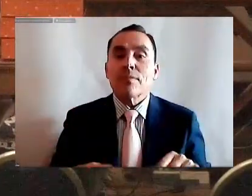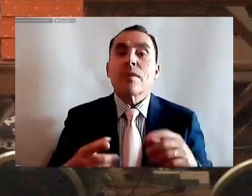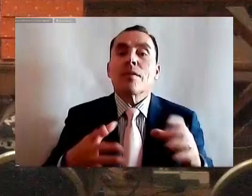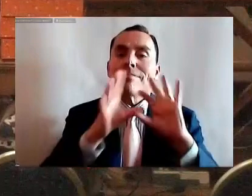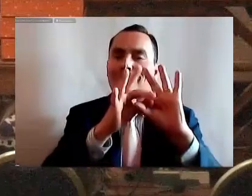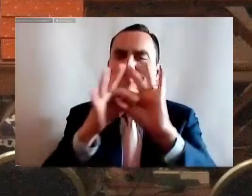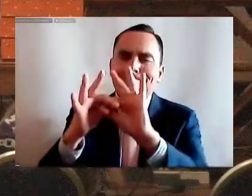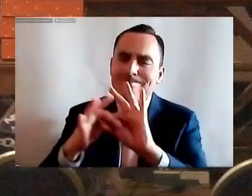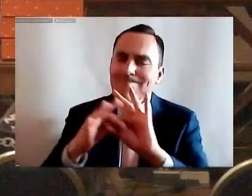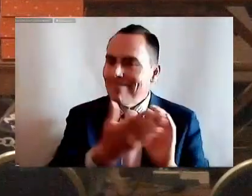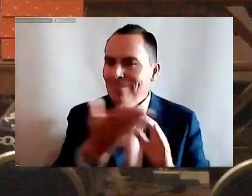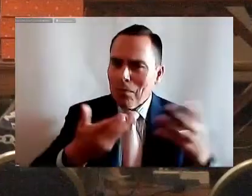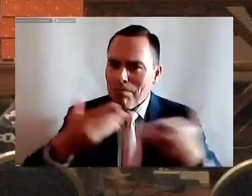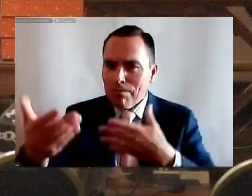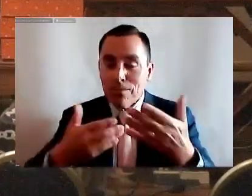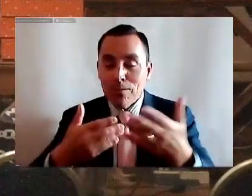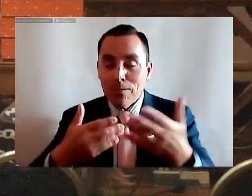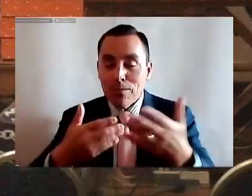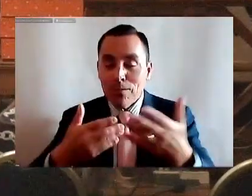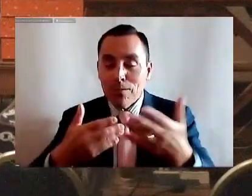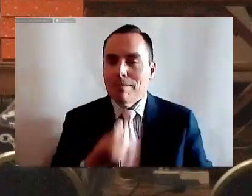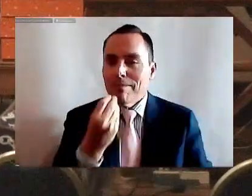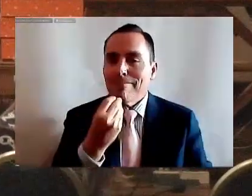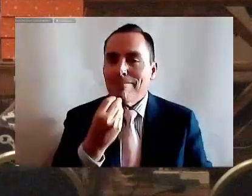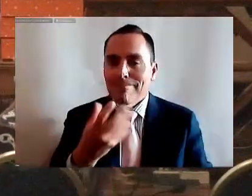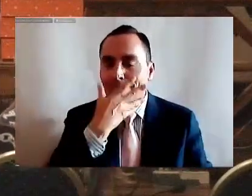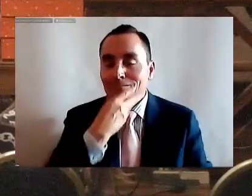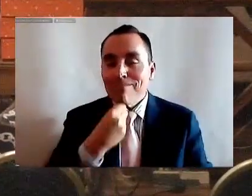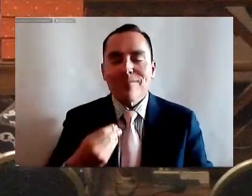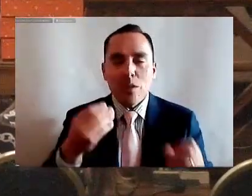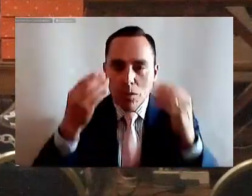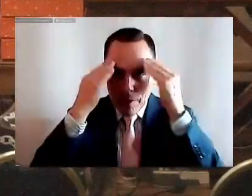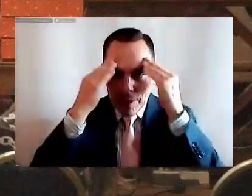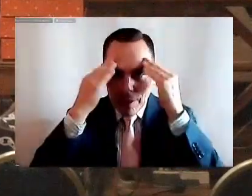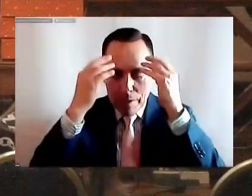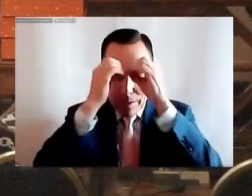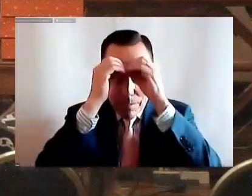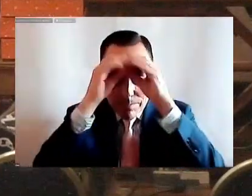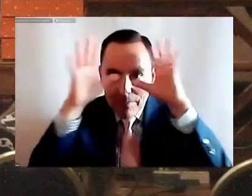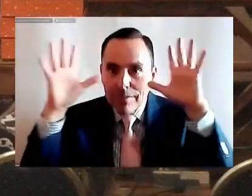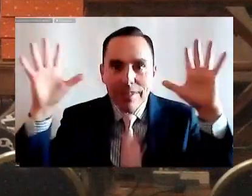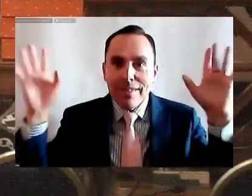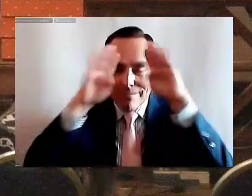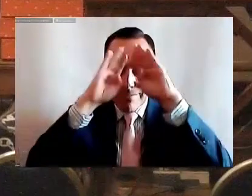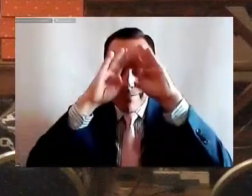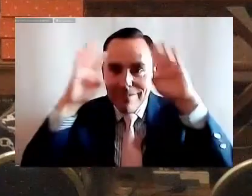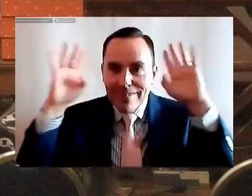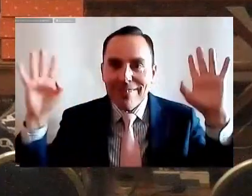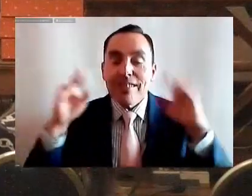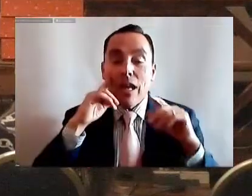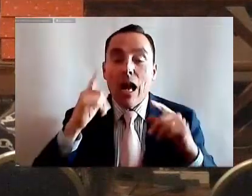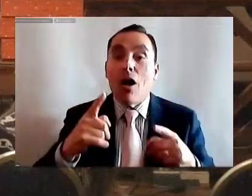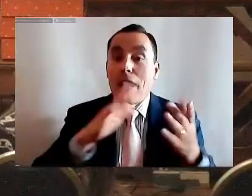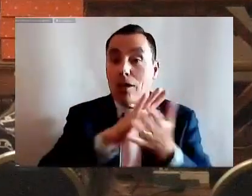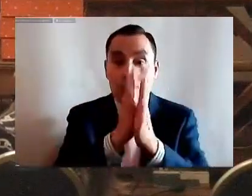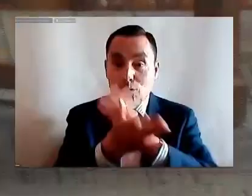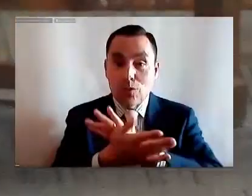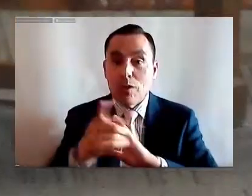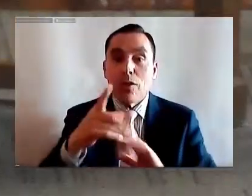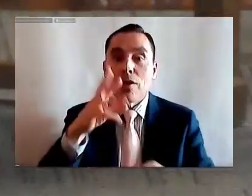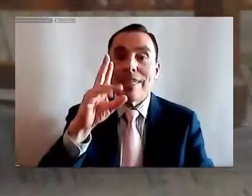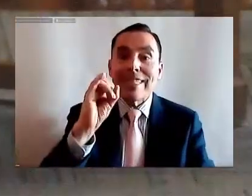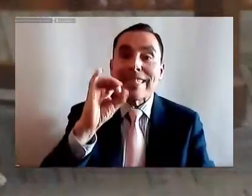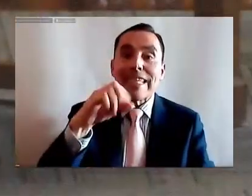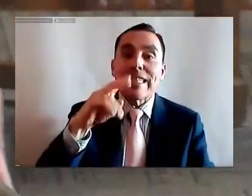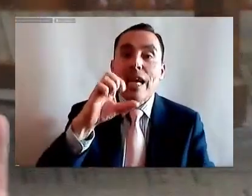muy interesante. Siempre en estas cosas como que se nos abre la mente a todos. Me va a ayudar Reinaldo porque voy a presentar